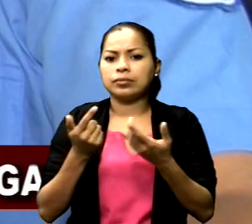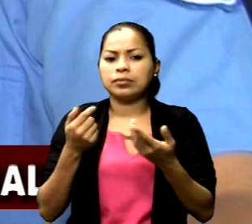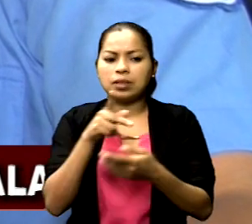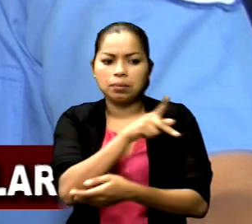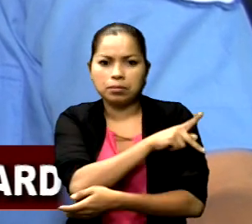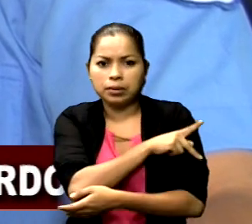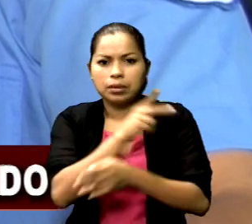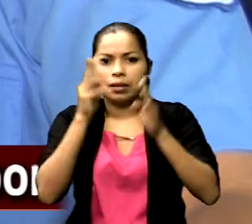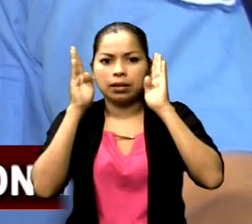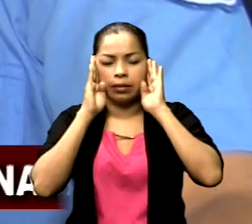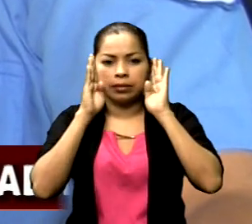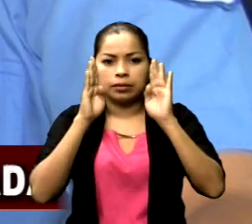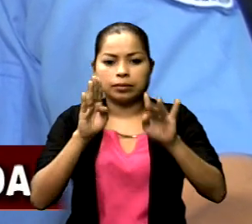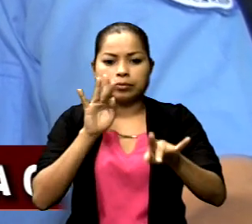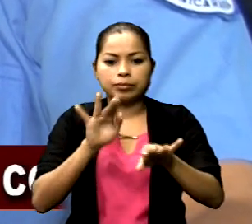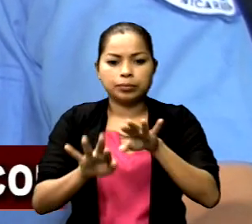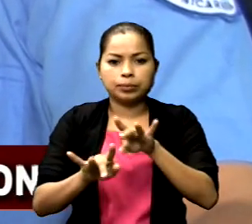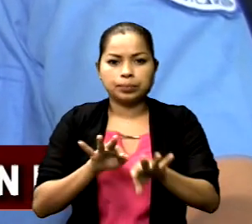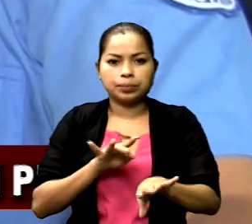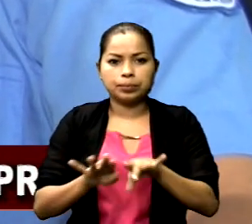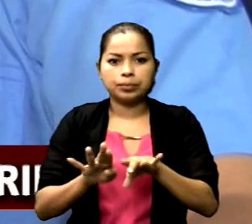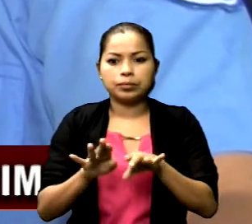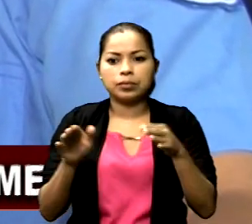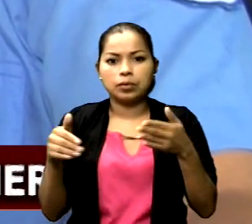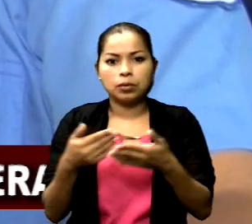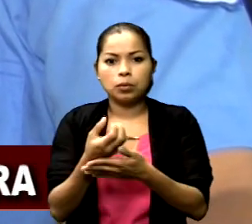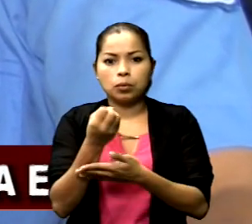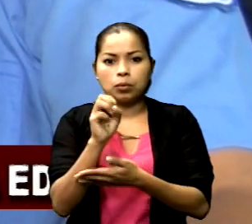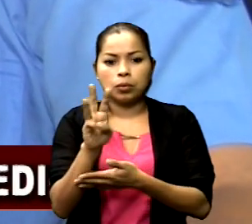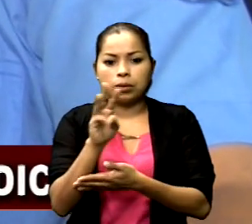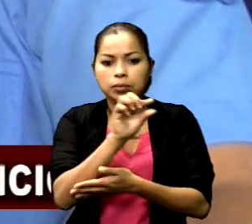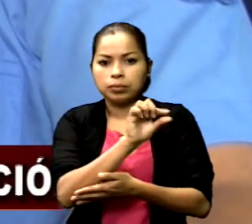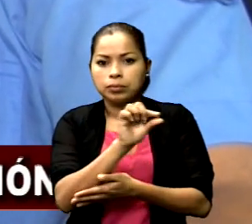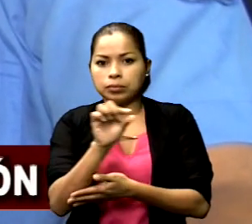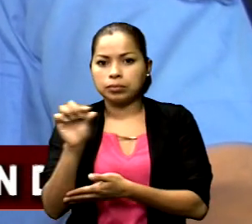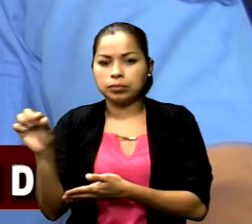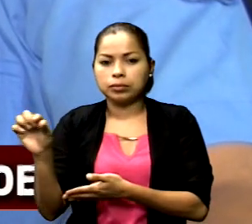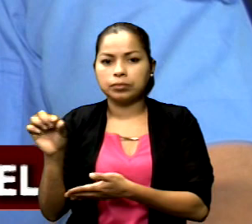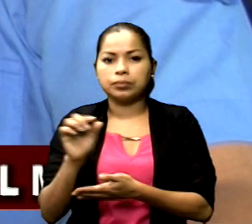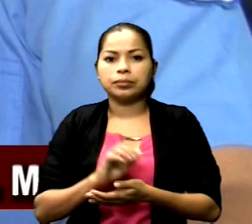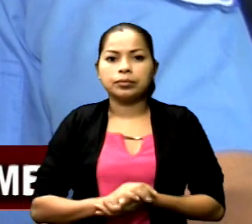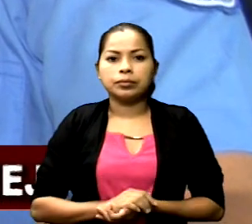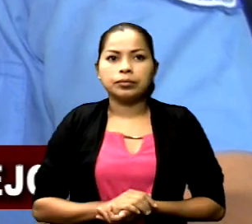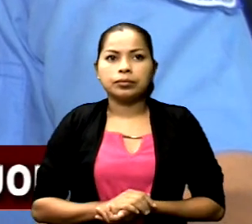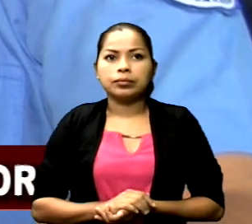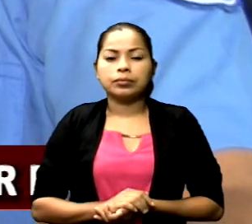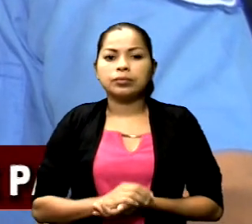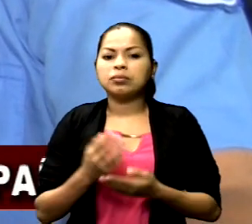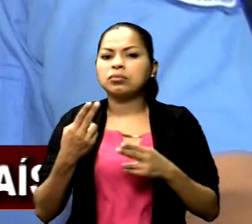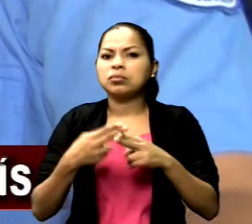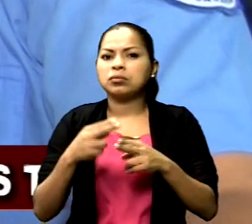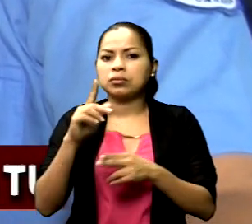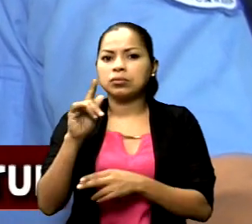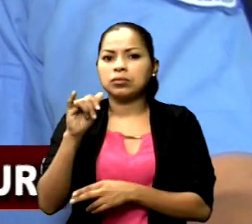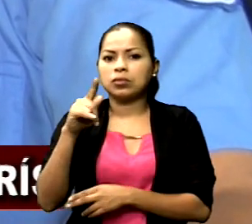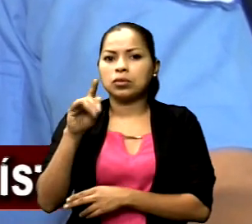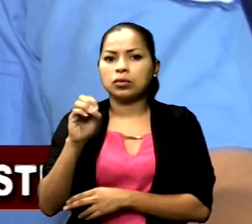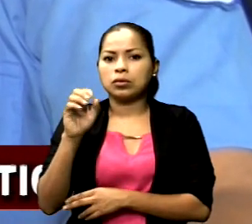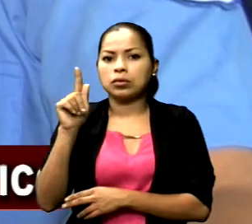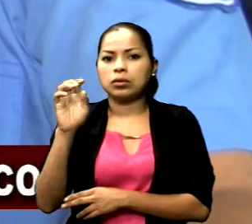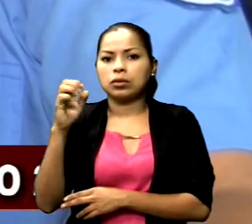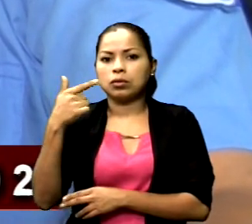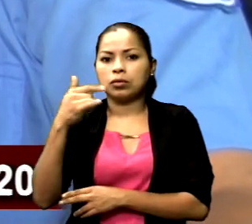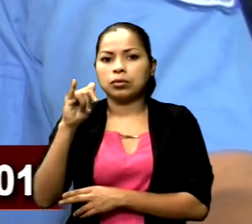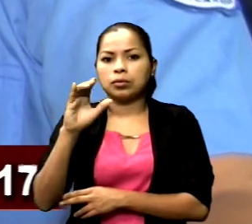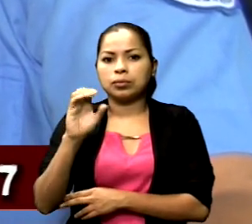policiales administrativos desde un sitio web o de los kioscos tecnológicos. Los kioscos tecnológicos los tenemos ahora, en